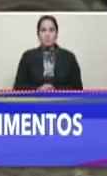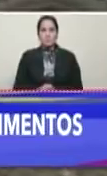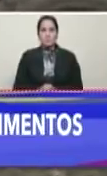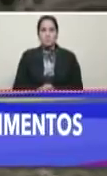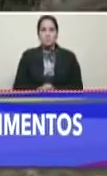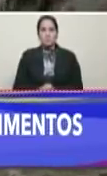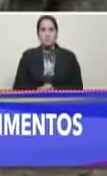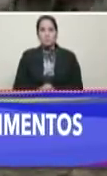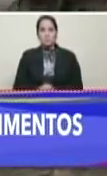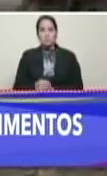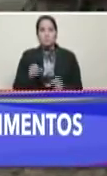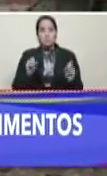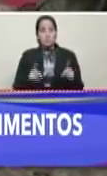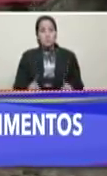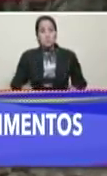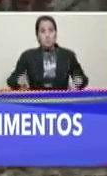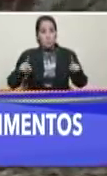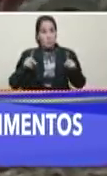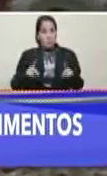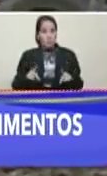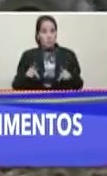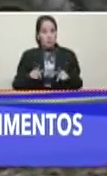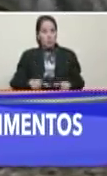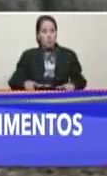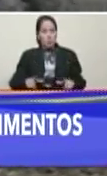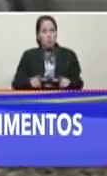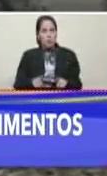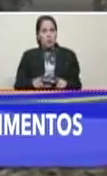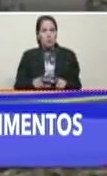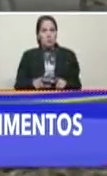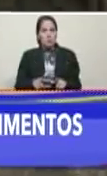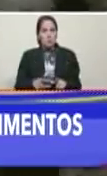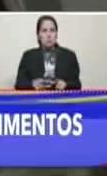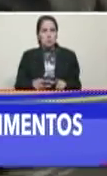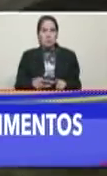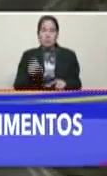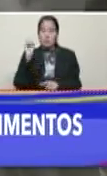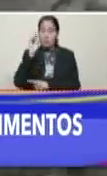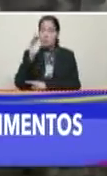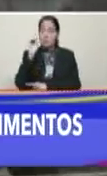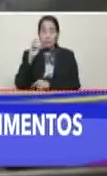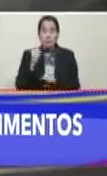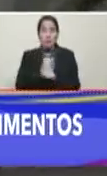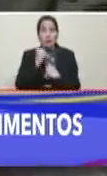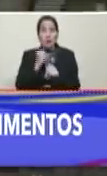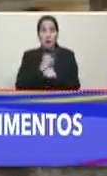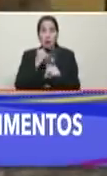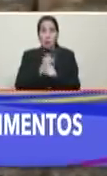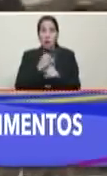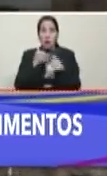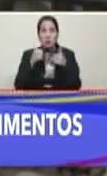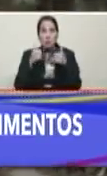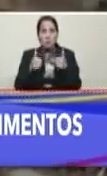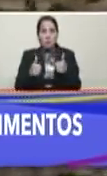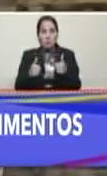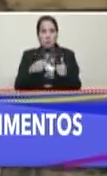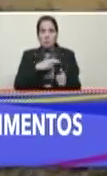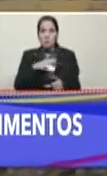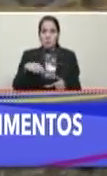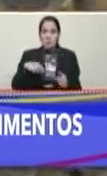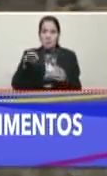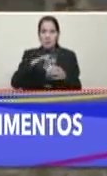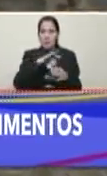en esta oportunidad de estado hemos tenido una jornada extraordinaria el día de hoy estamos sembrando